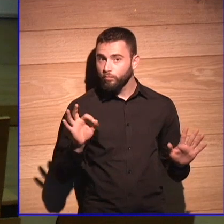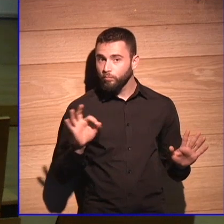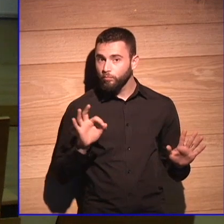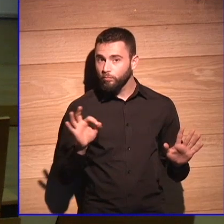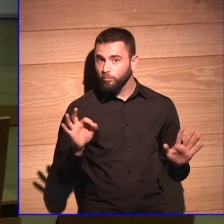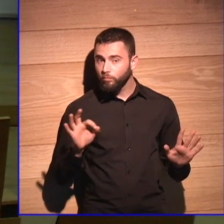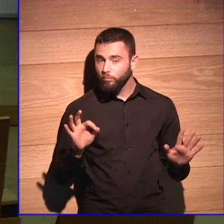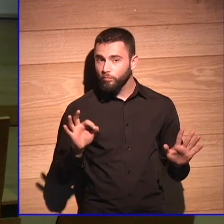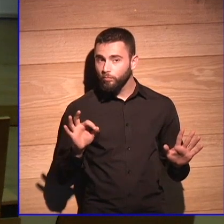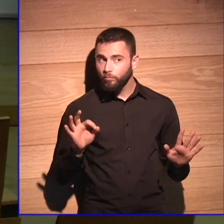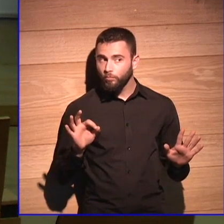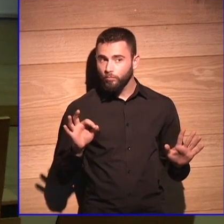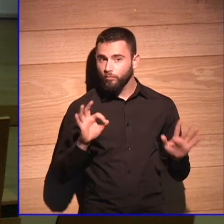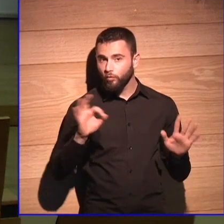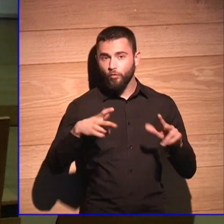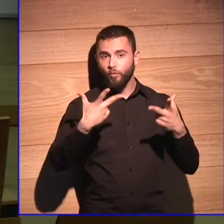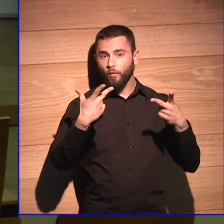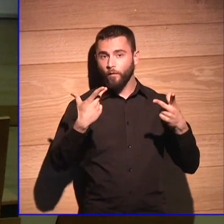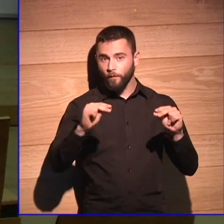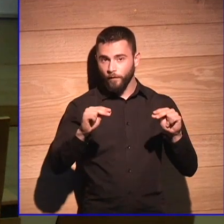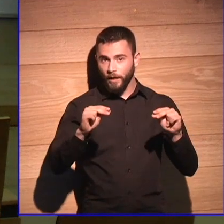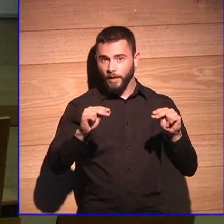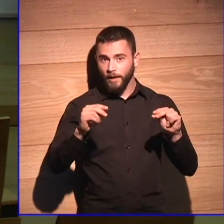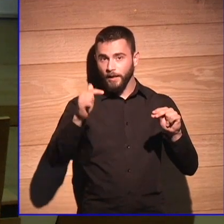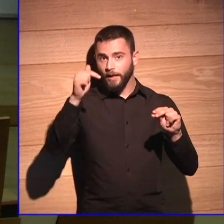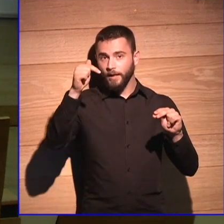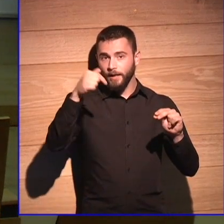podemos ya concluir esta primera